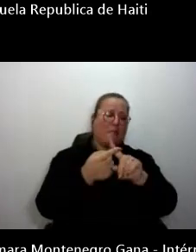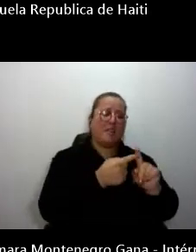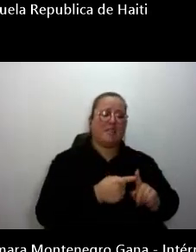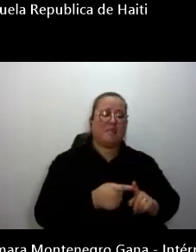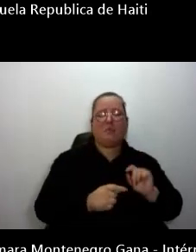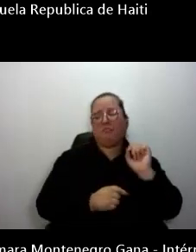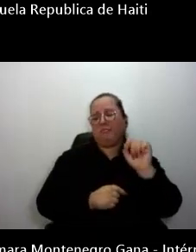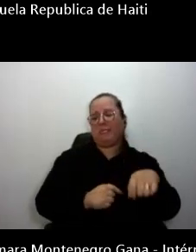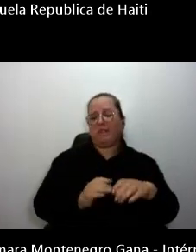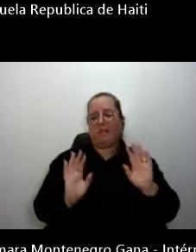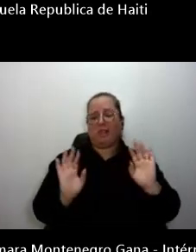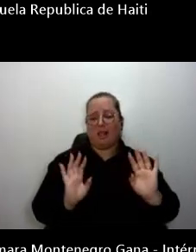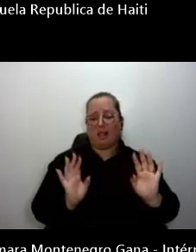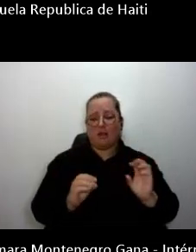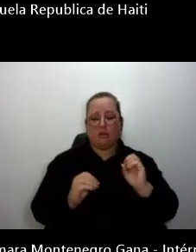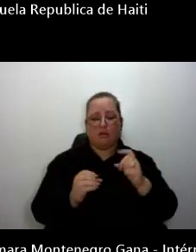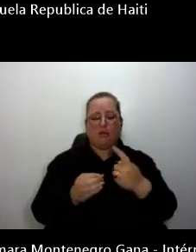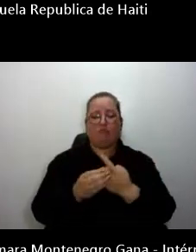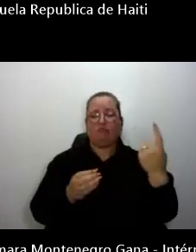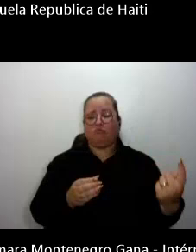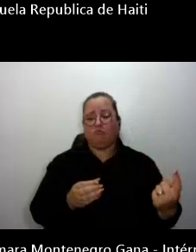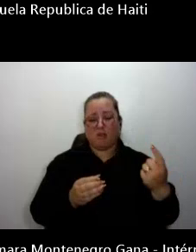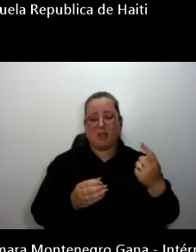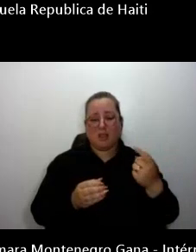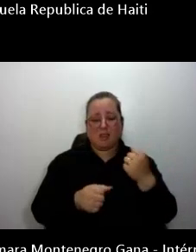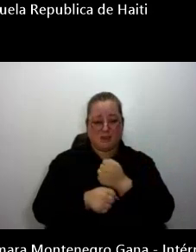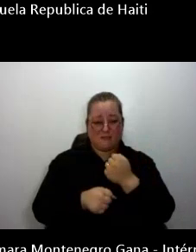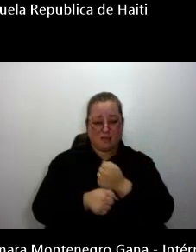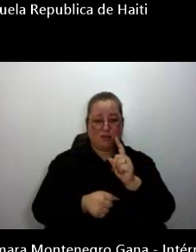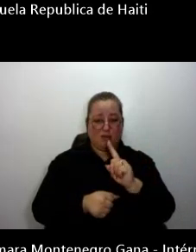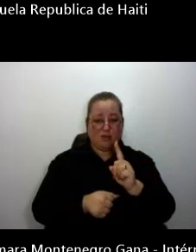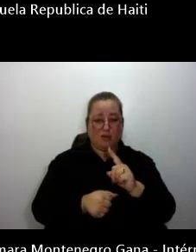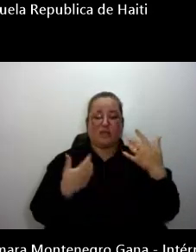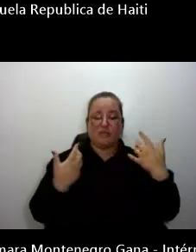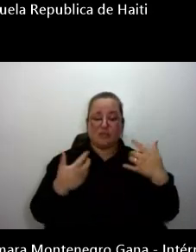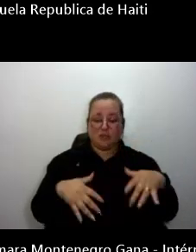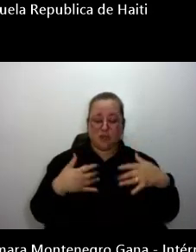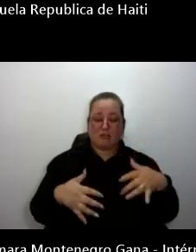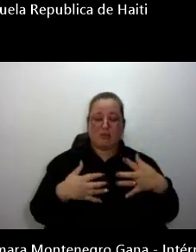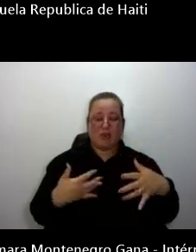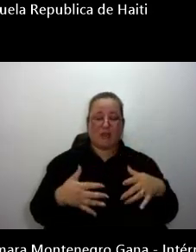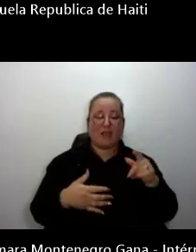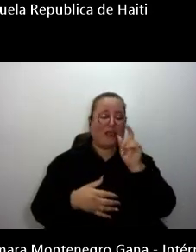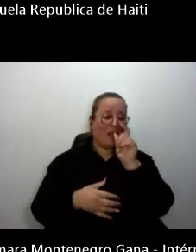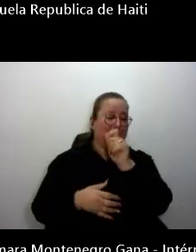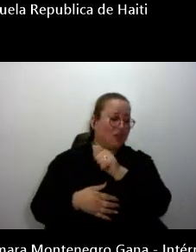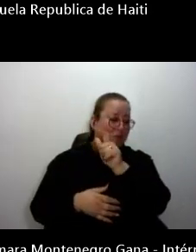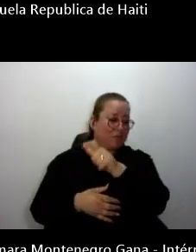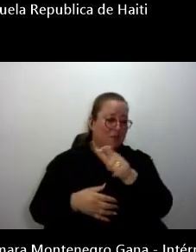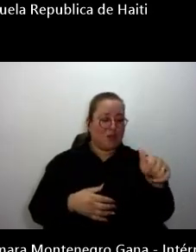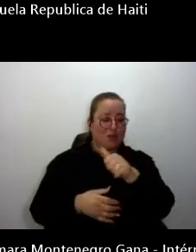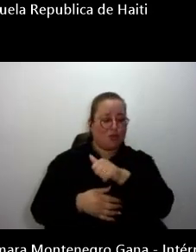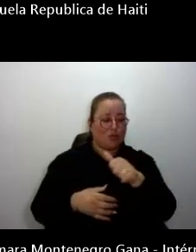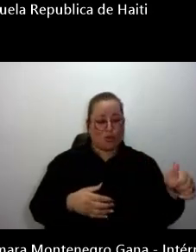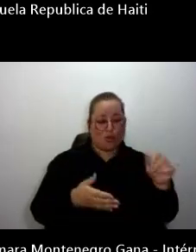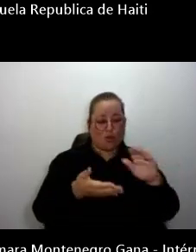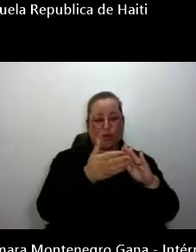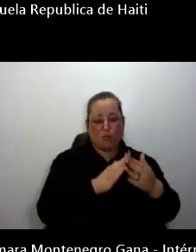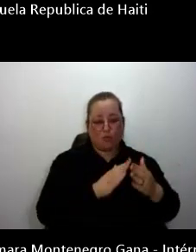que excluyan de esta labor, sino que es parte fundamental que estemos todos como comunidad en pos